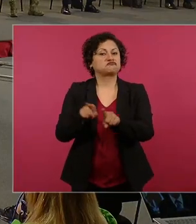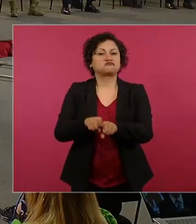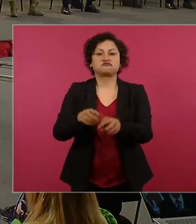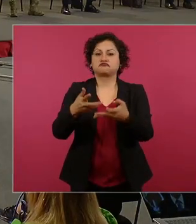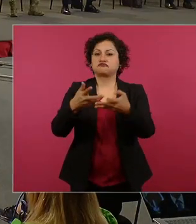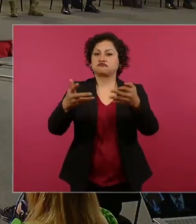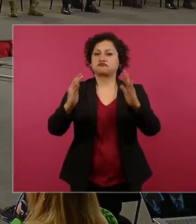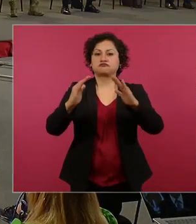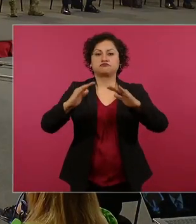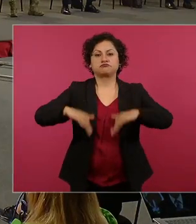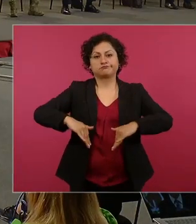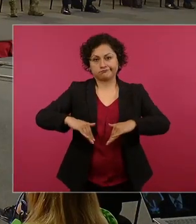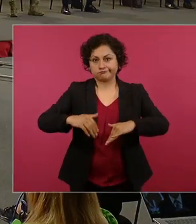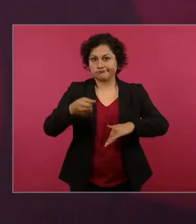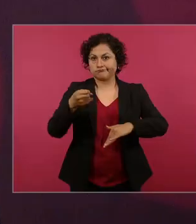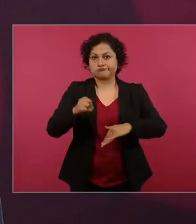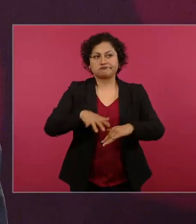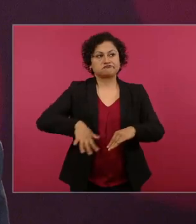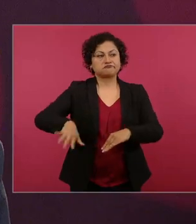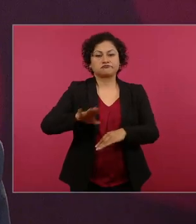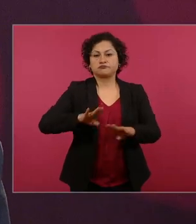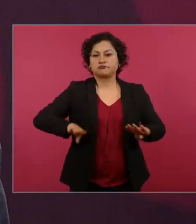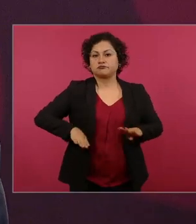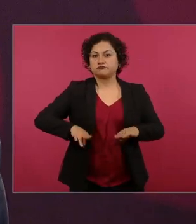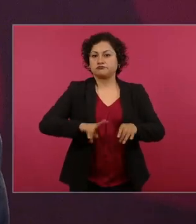las filtraciones de agua a la subbase.